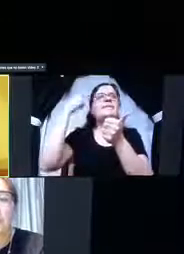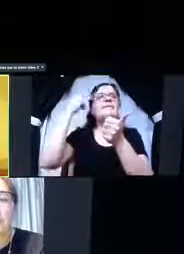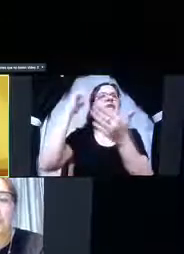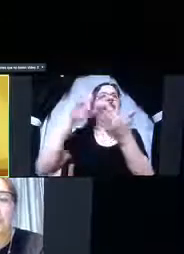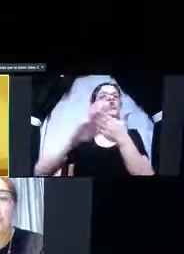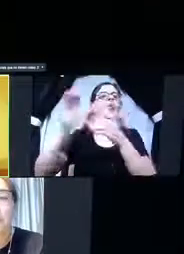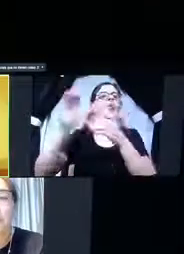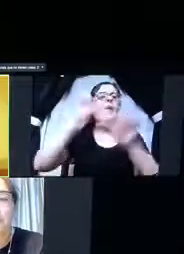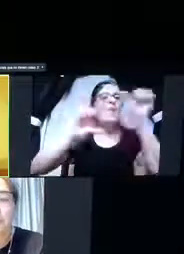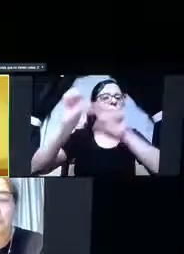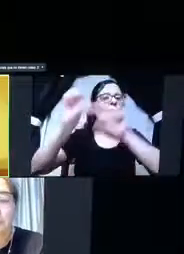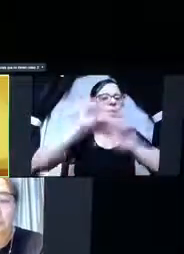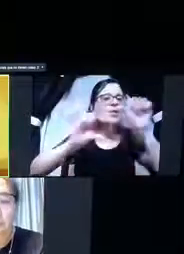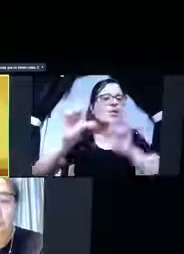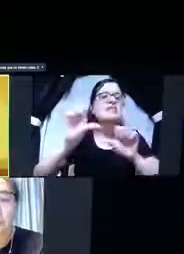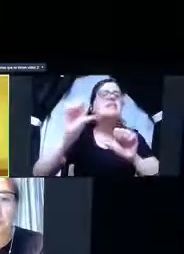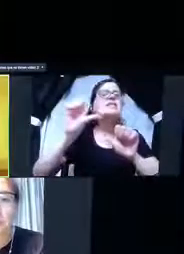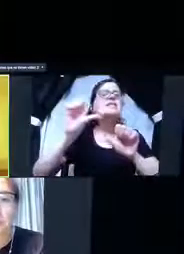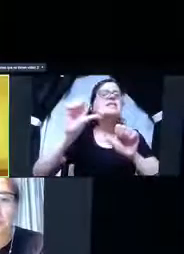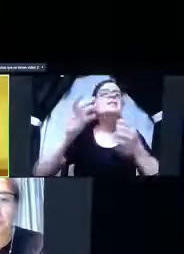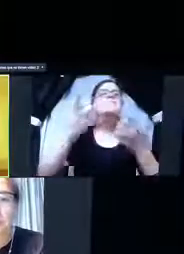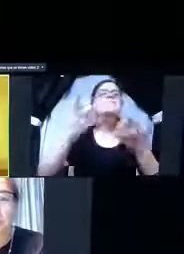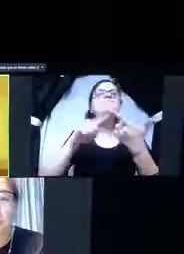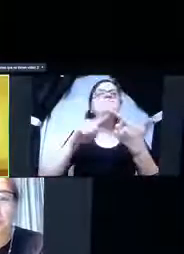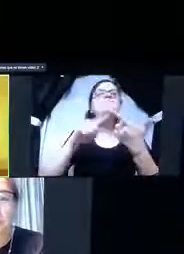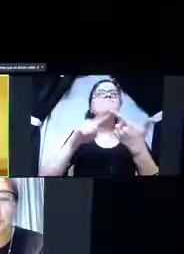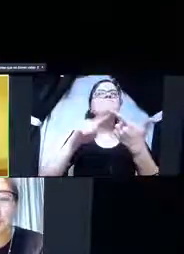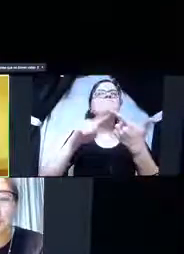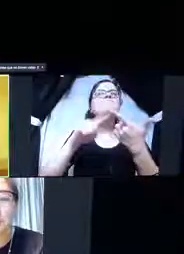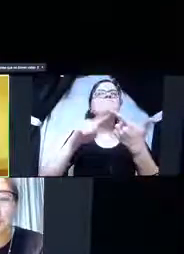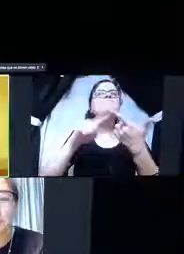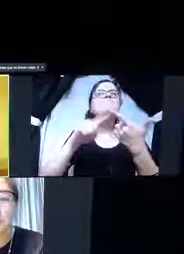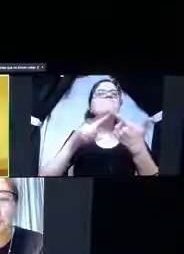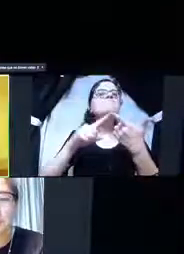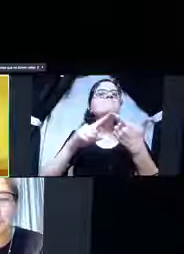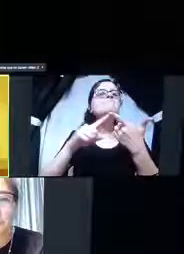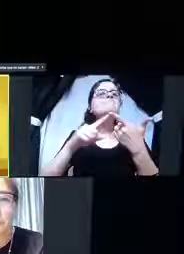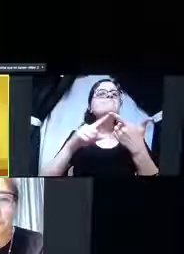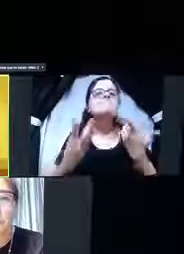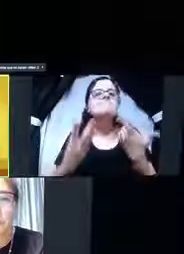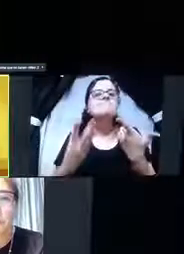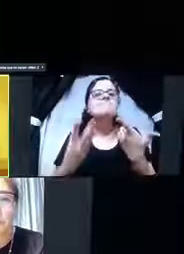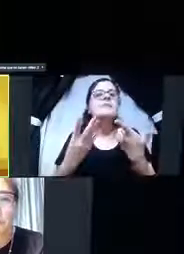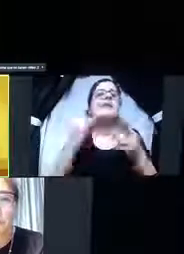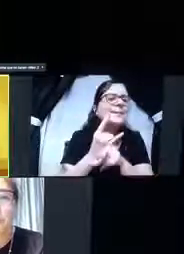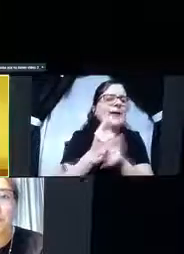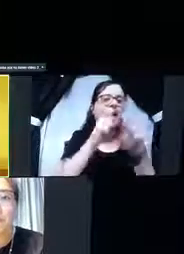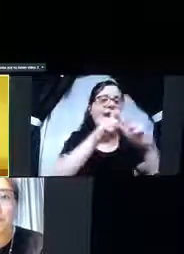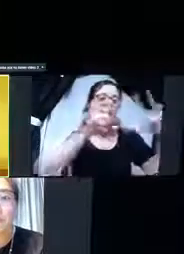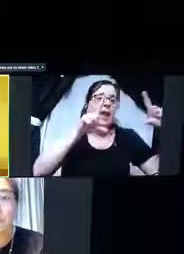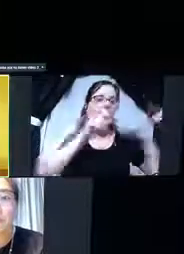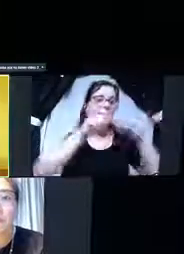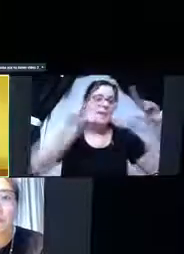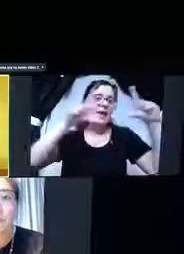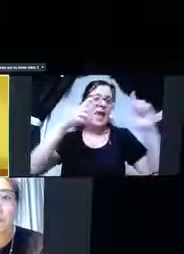de conceptos científicos como en biología o en ciencias naturales, apoyarse siempre en imágenes, ¿sí?